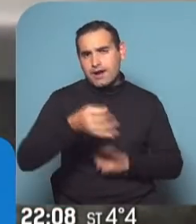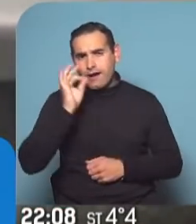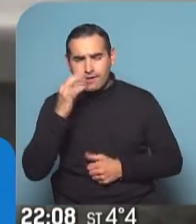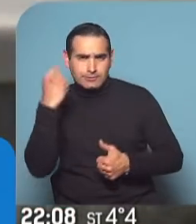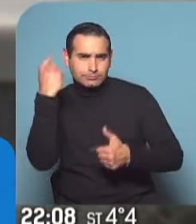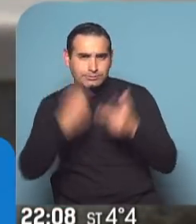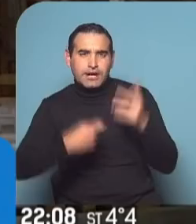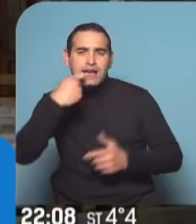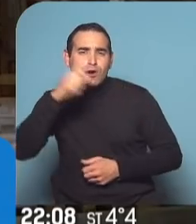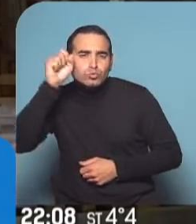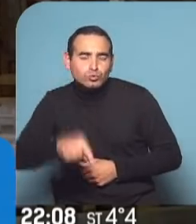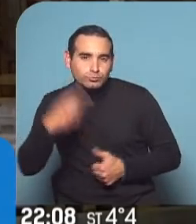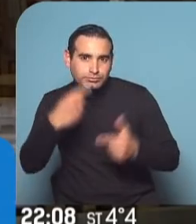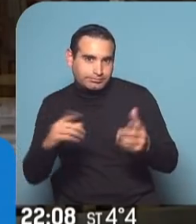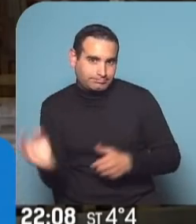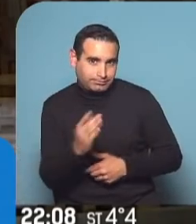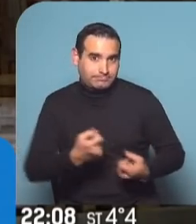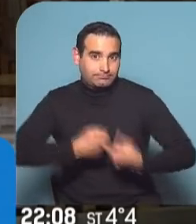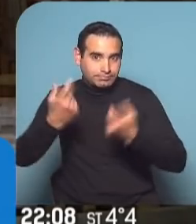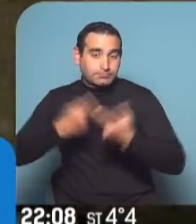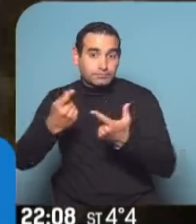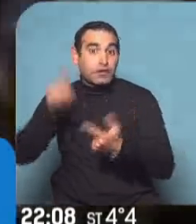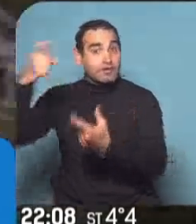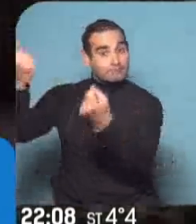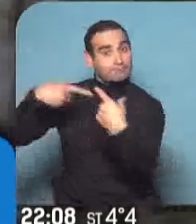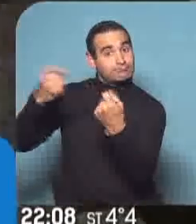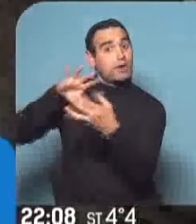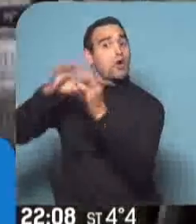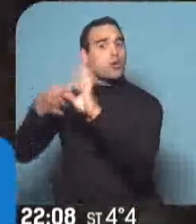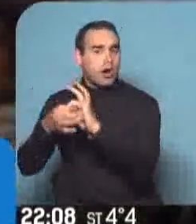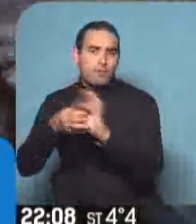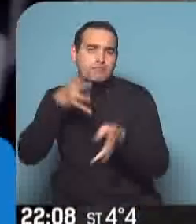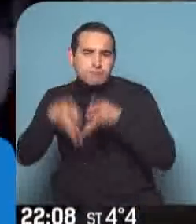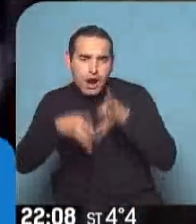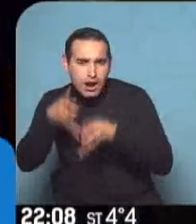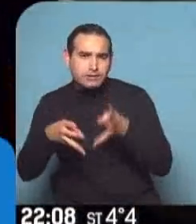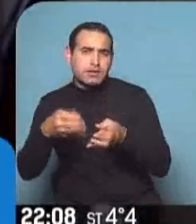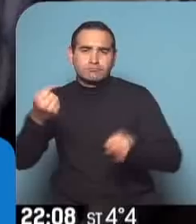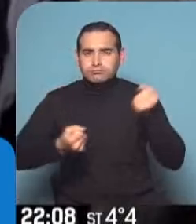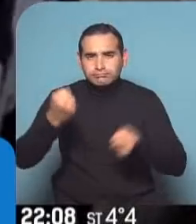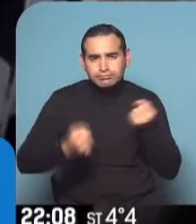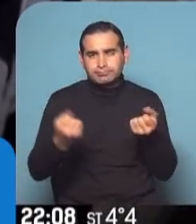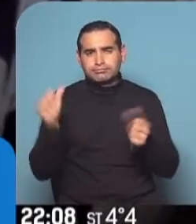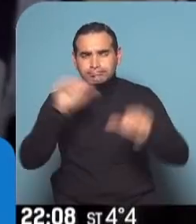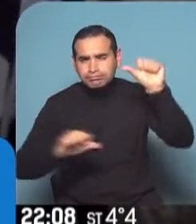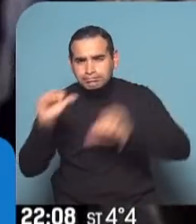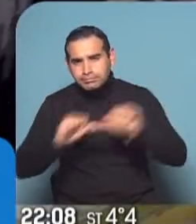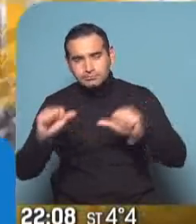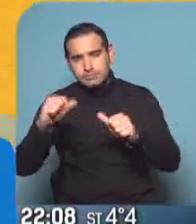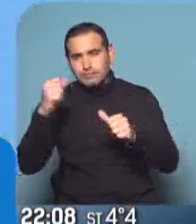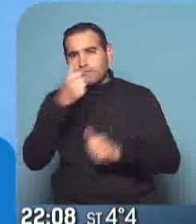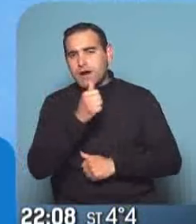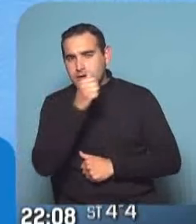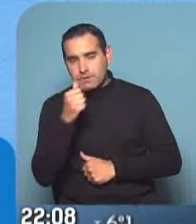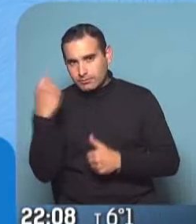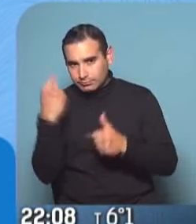animales. El bloque sudamericano importa de Europa principalmente maquinaria, equipos de transporte, productos químicos y farmacéuticos.